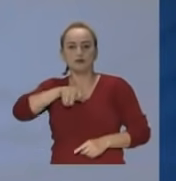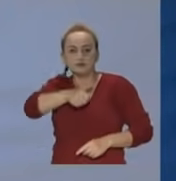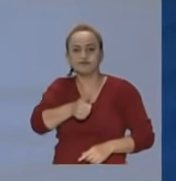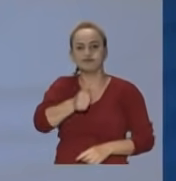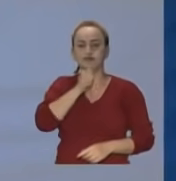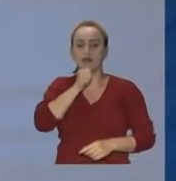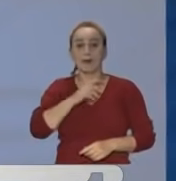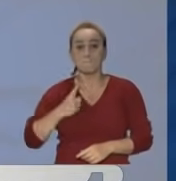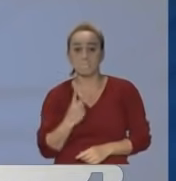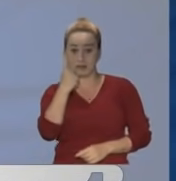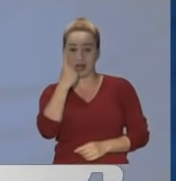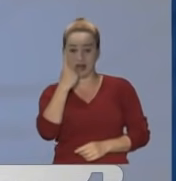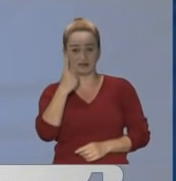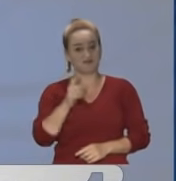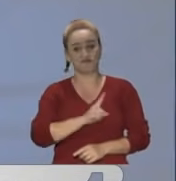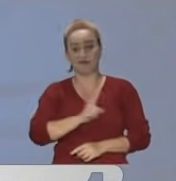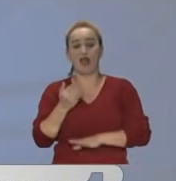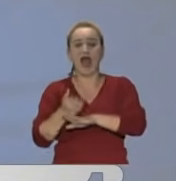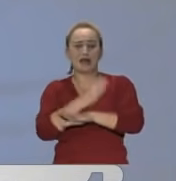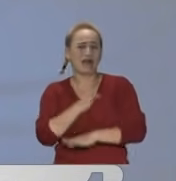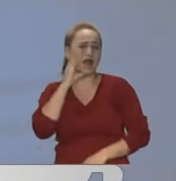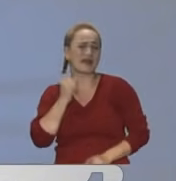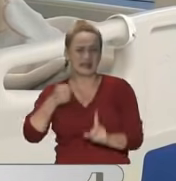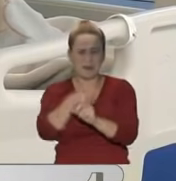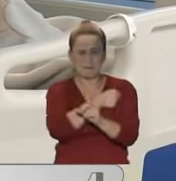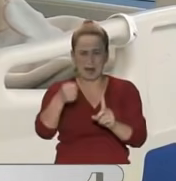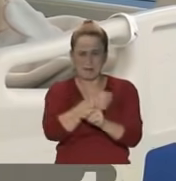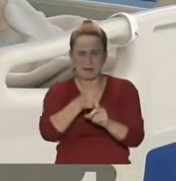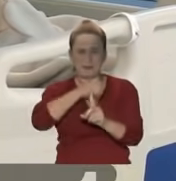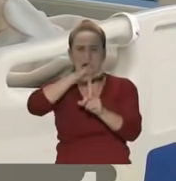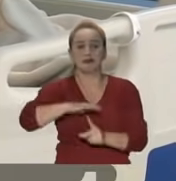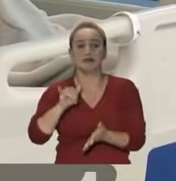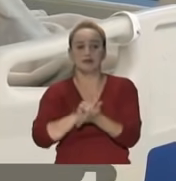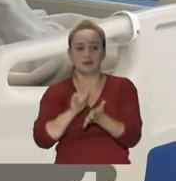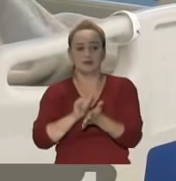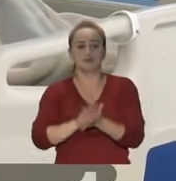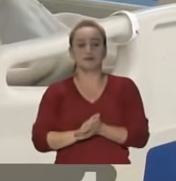No era la primera vez que Andrés intentaba agredirla.